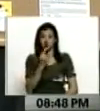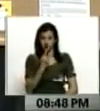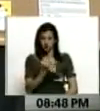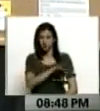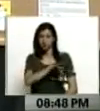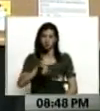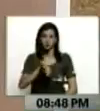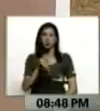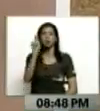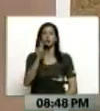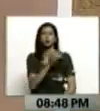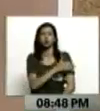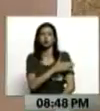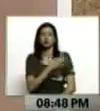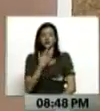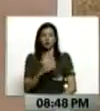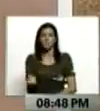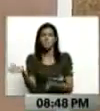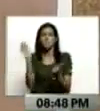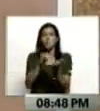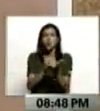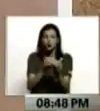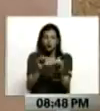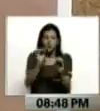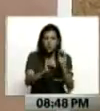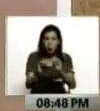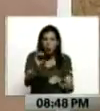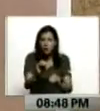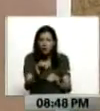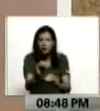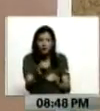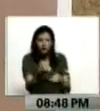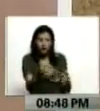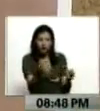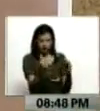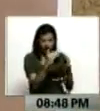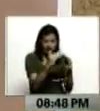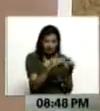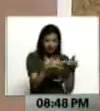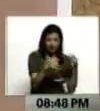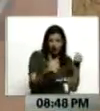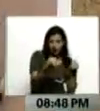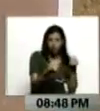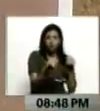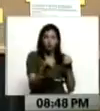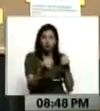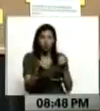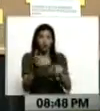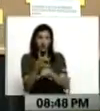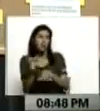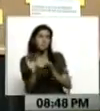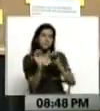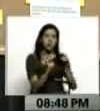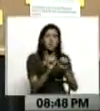guevar florido sembrarán explosivos y armas a directivo de voluntad